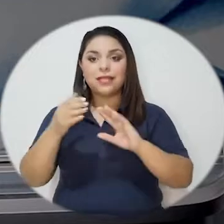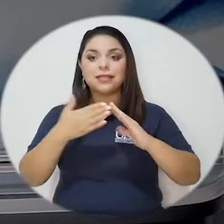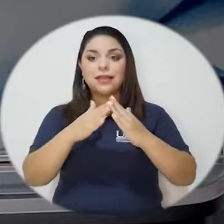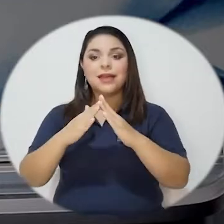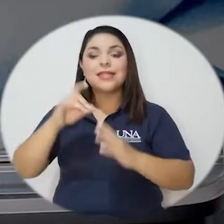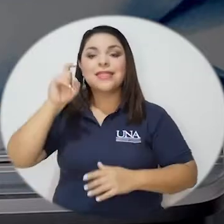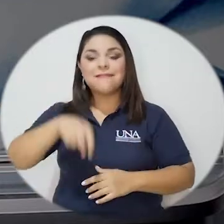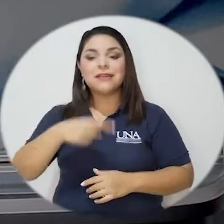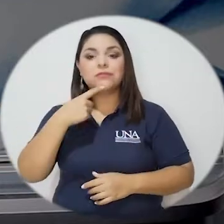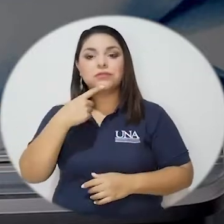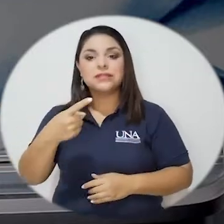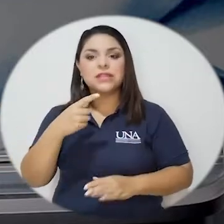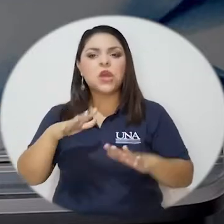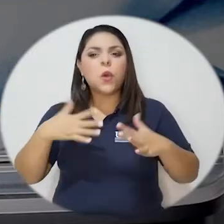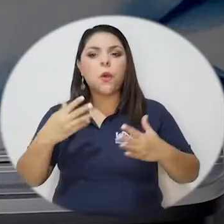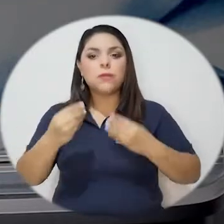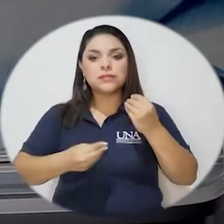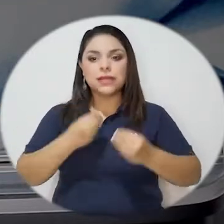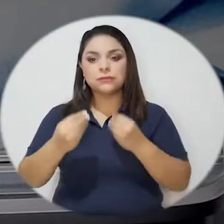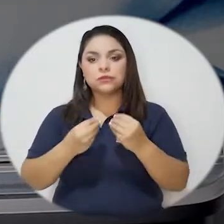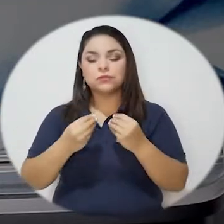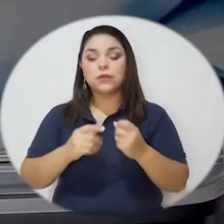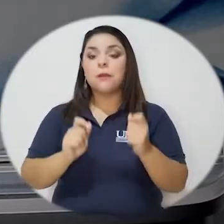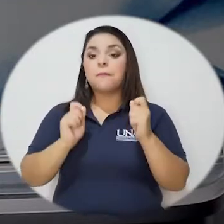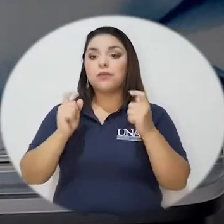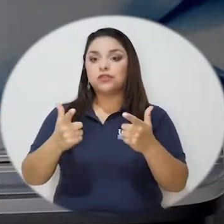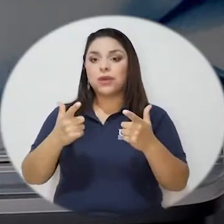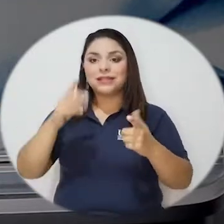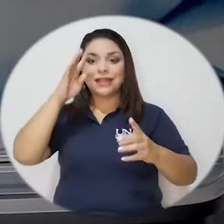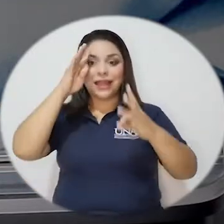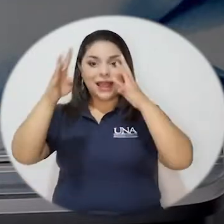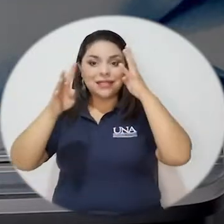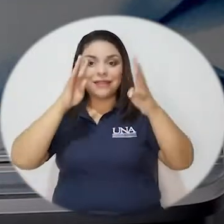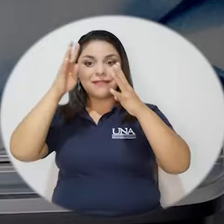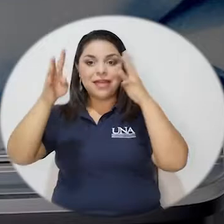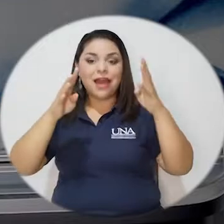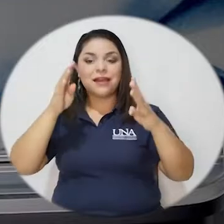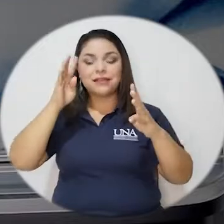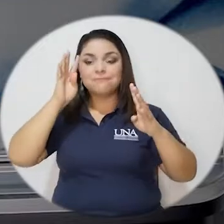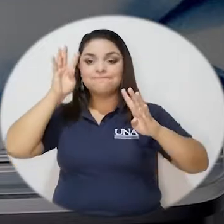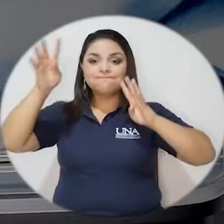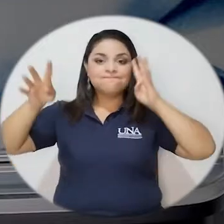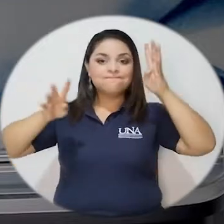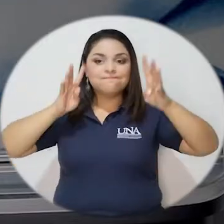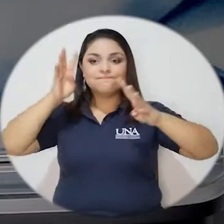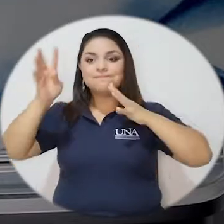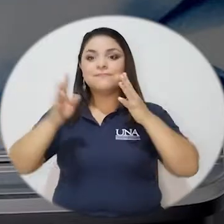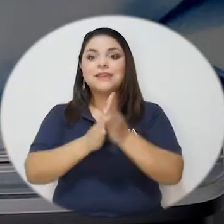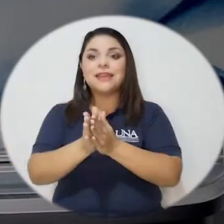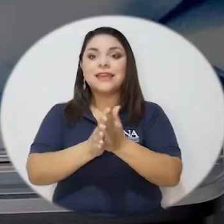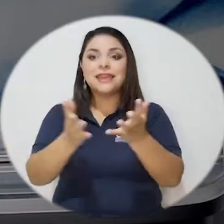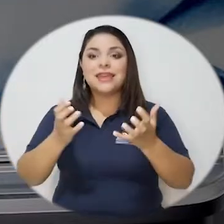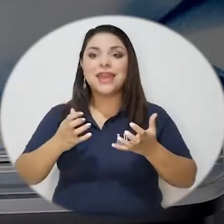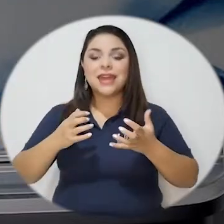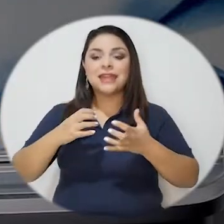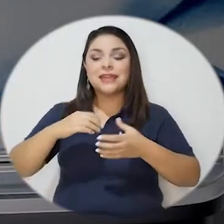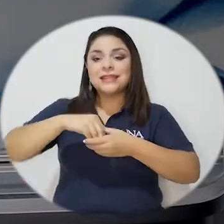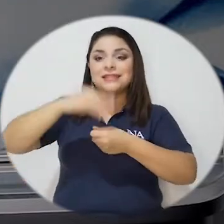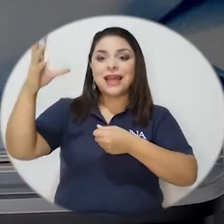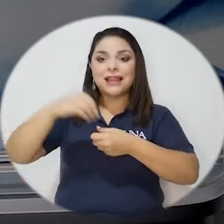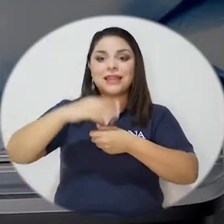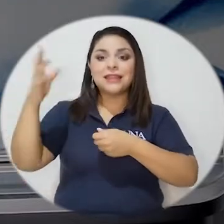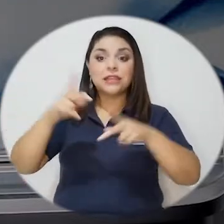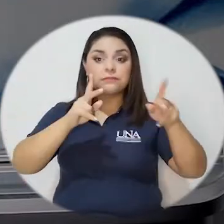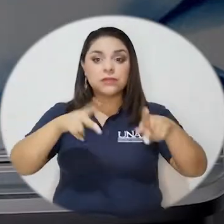bueno, ¿cómo hacemos? Por dicha la creatividad, la innovación, las ganas de salir de todas esas personas, o